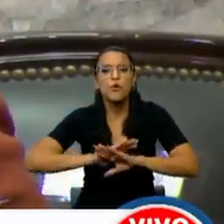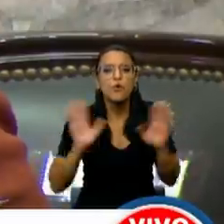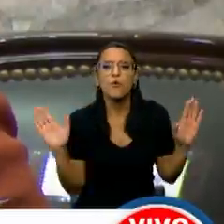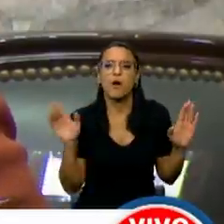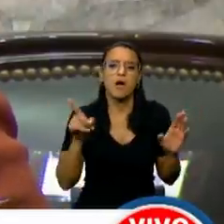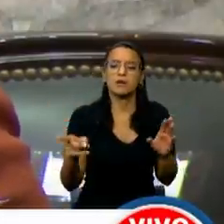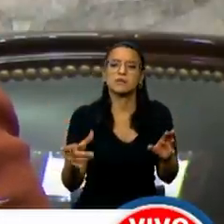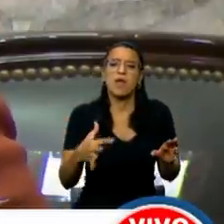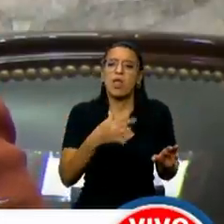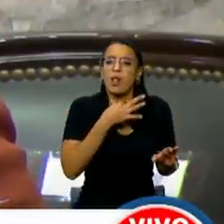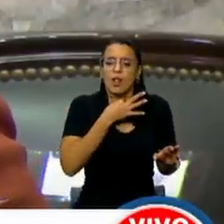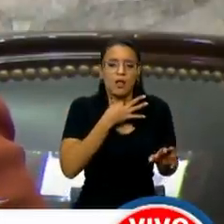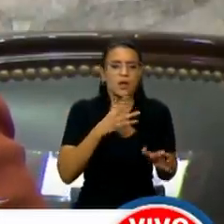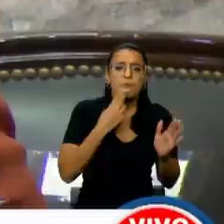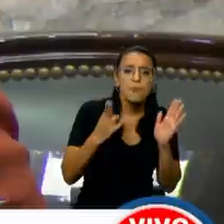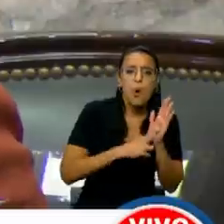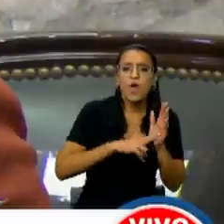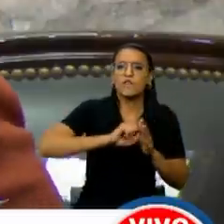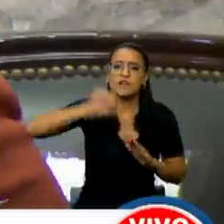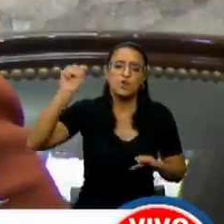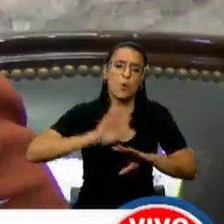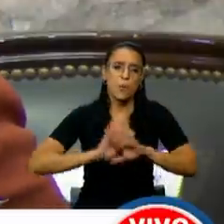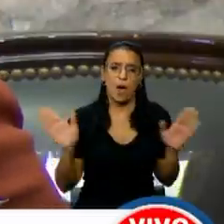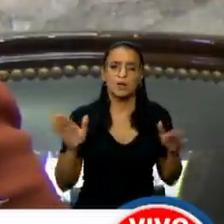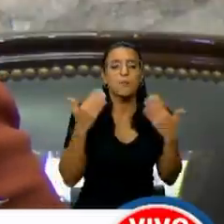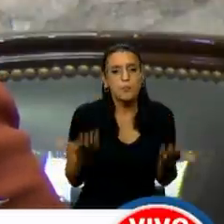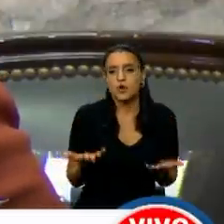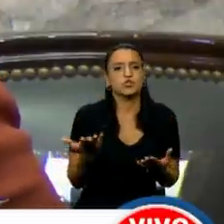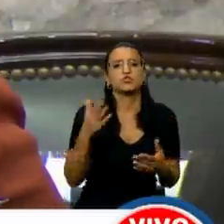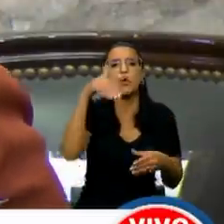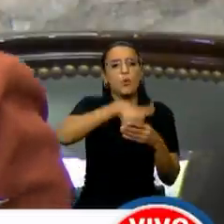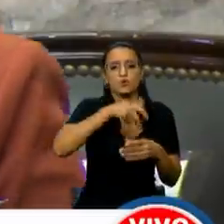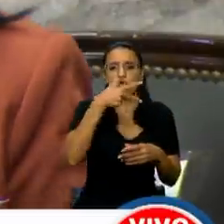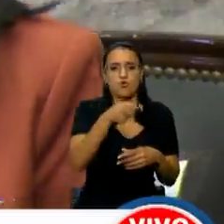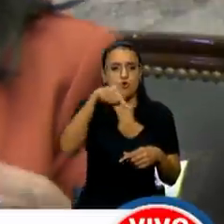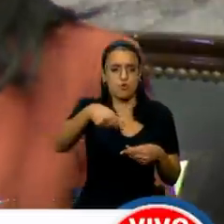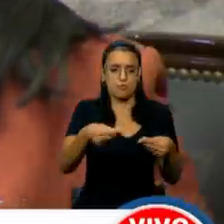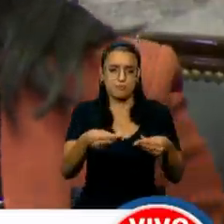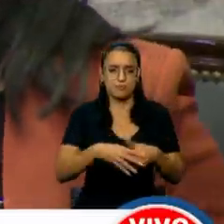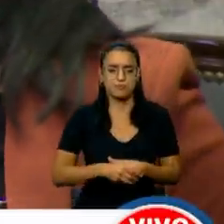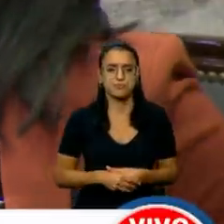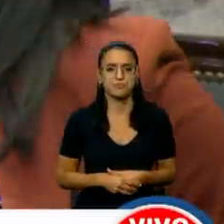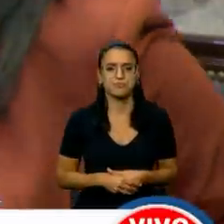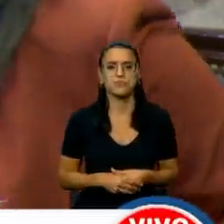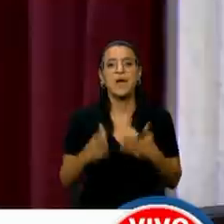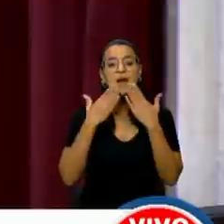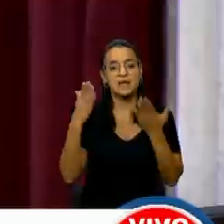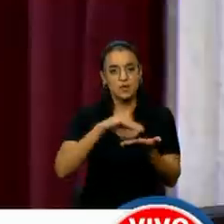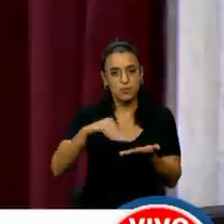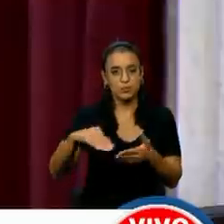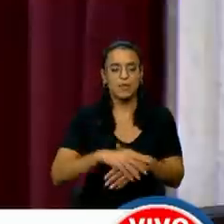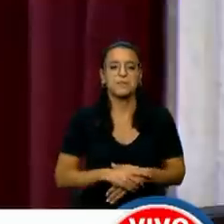seguir asfixiando los con impuestos y con inflación por eso no vamos a acompañar este proyecto gracias y votada